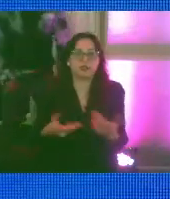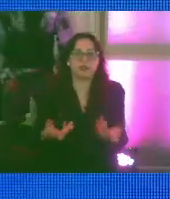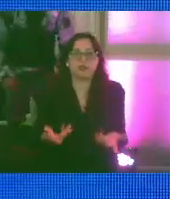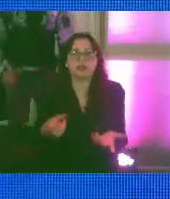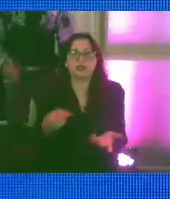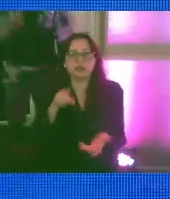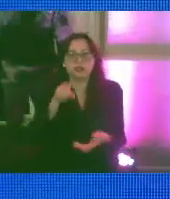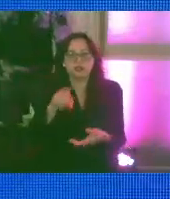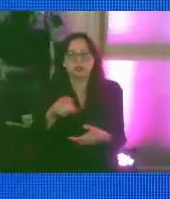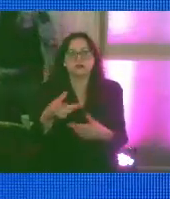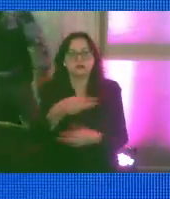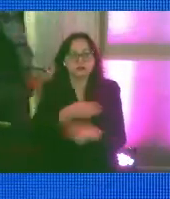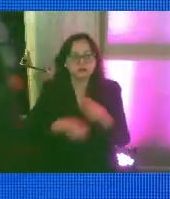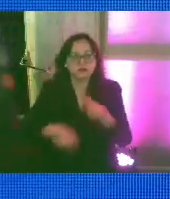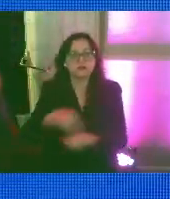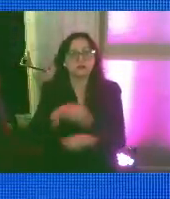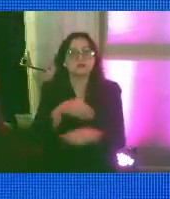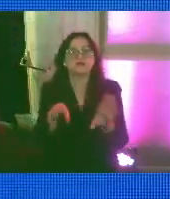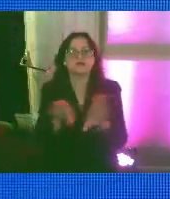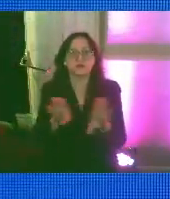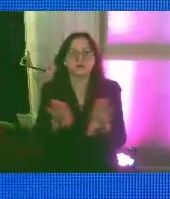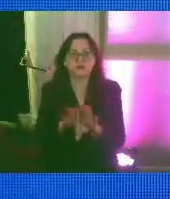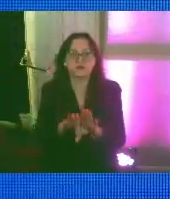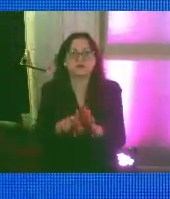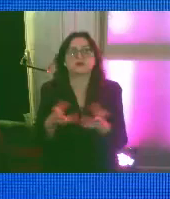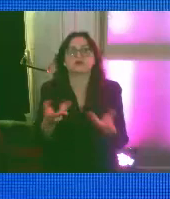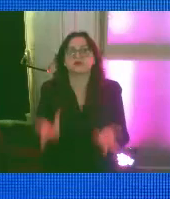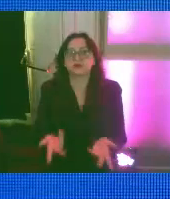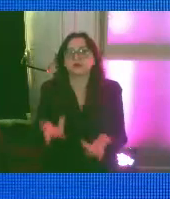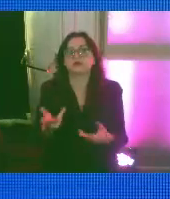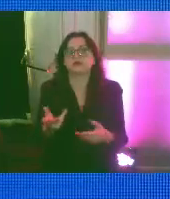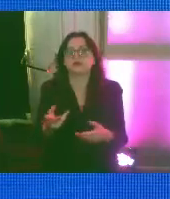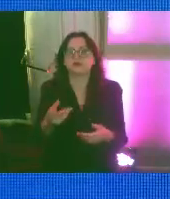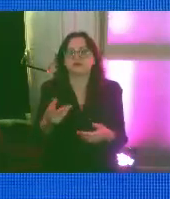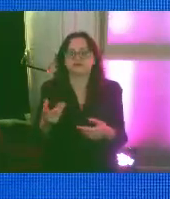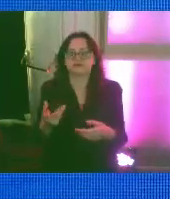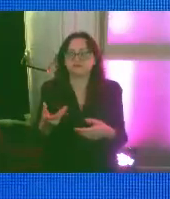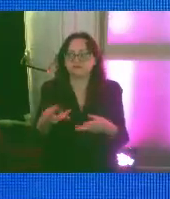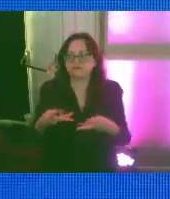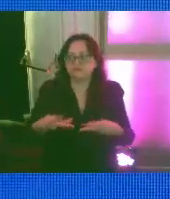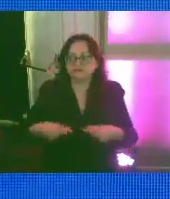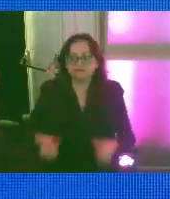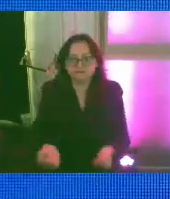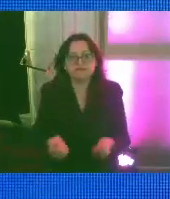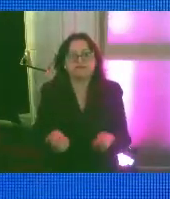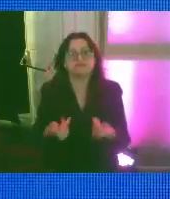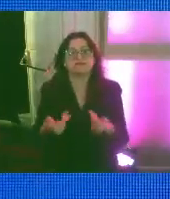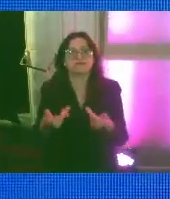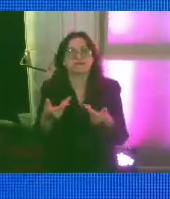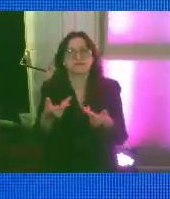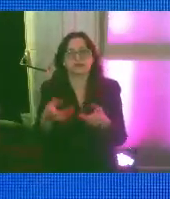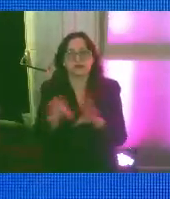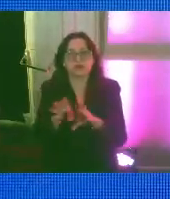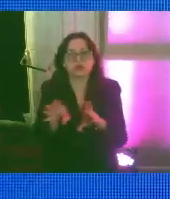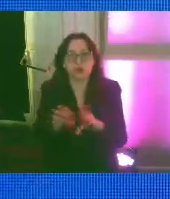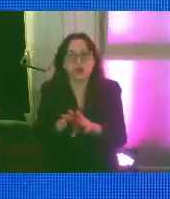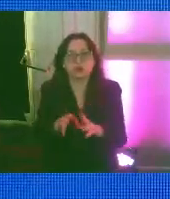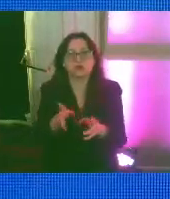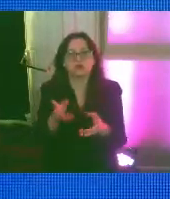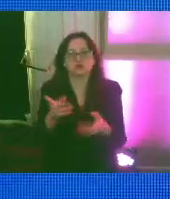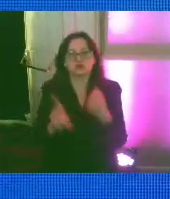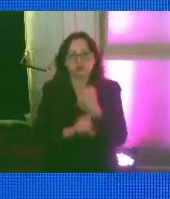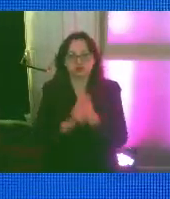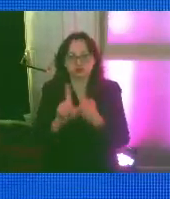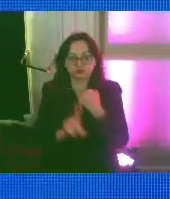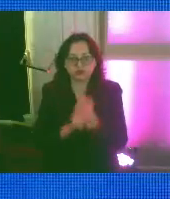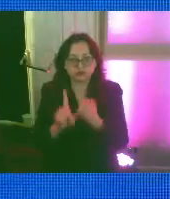nos ocupáramos más de deuda y de hacienda y de finanzas. Estoy segura que no estaríamos corriendo esos riesgos que estamos